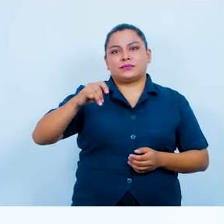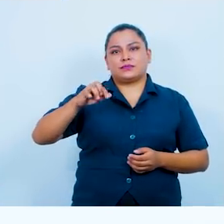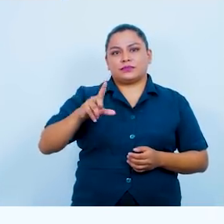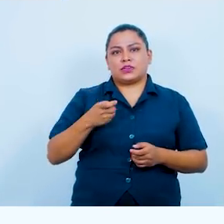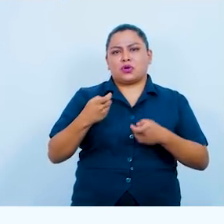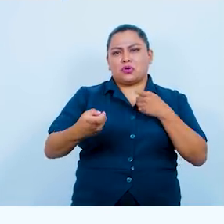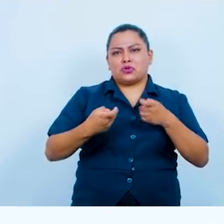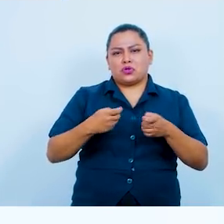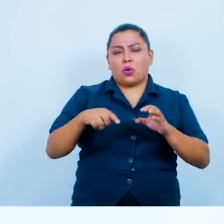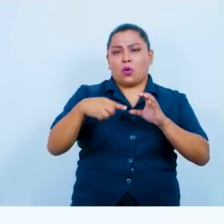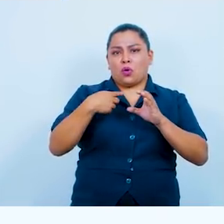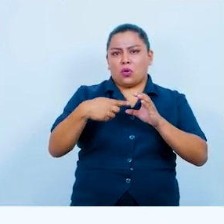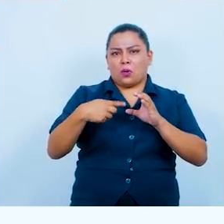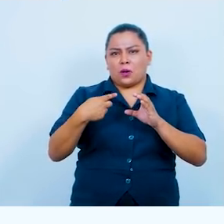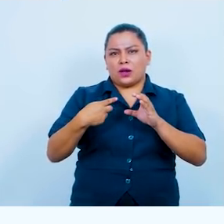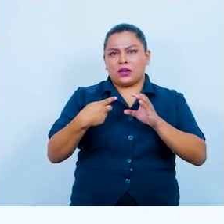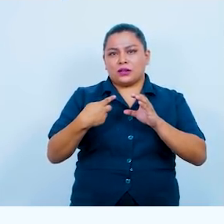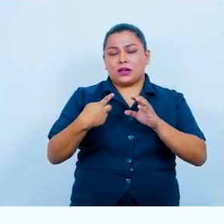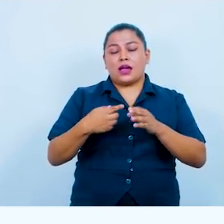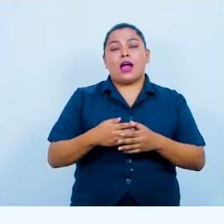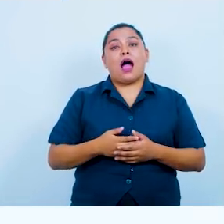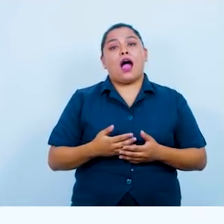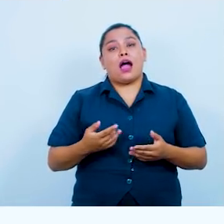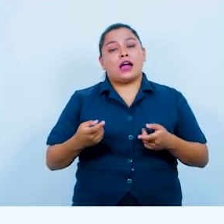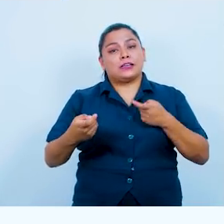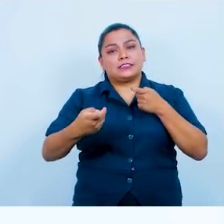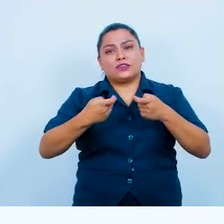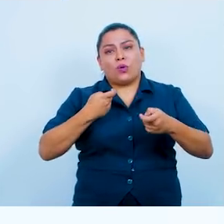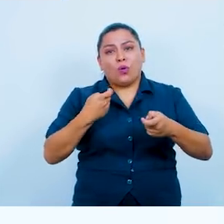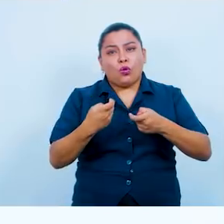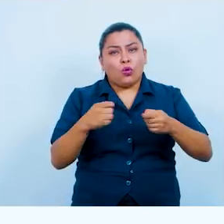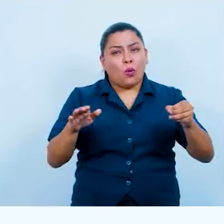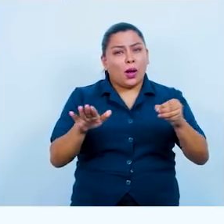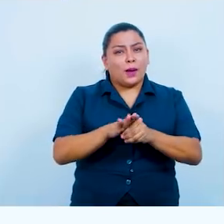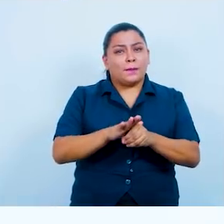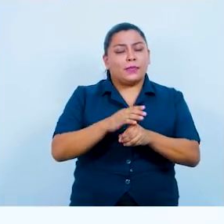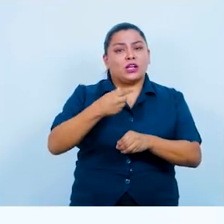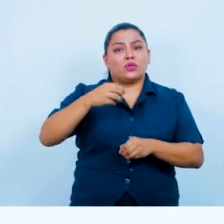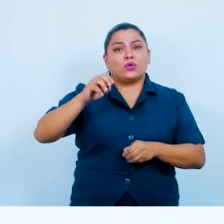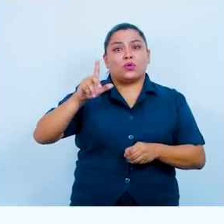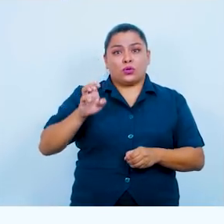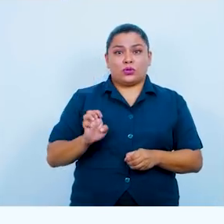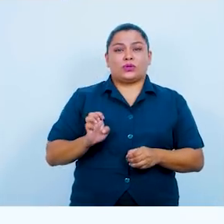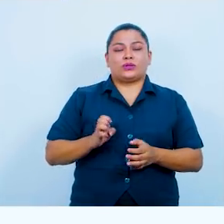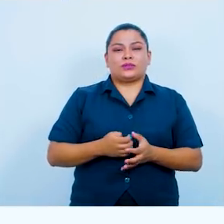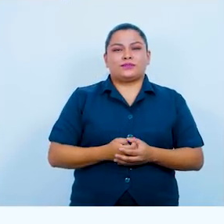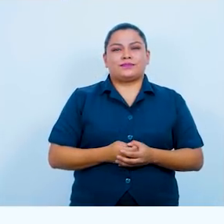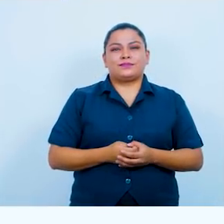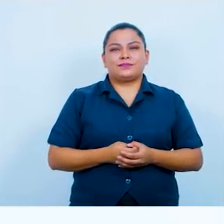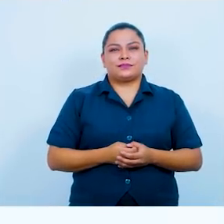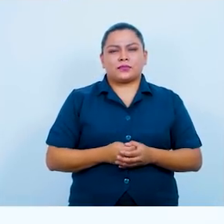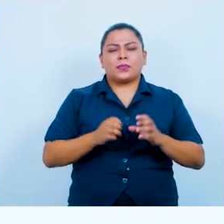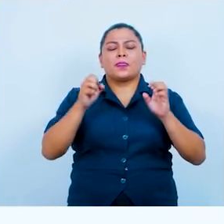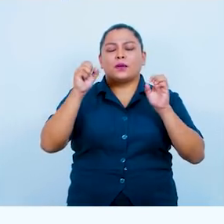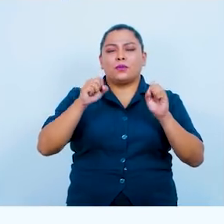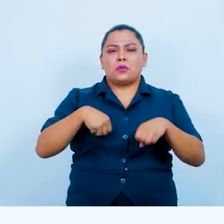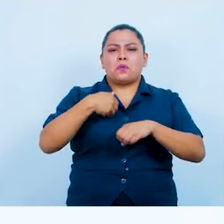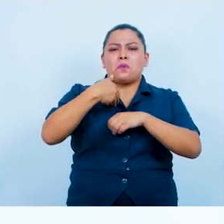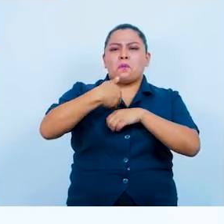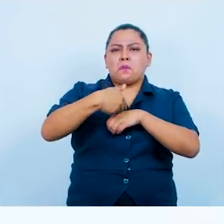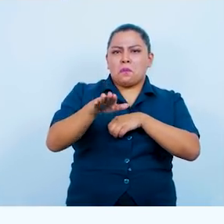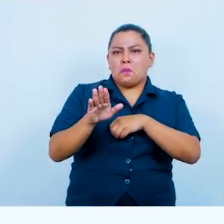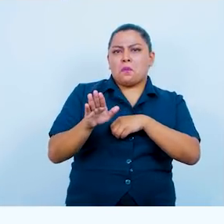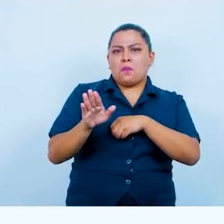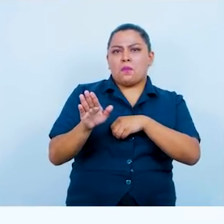correos electrónicos y el dominio principal de las cuentas de correo electrónico de Google. Podemos enviar